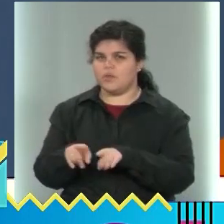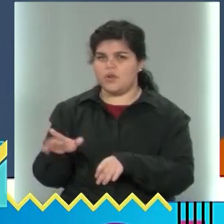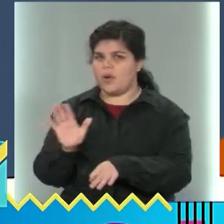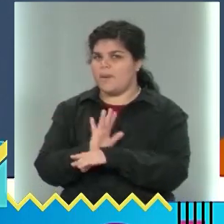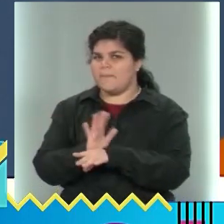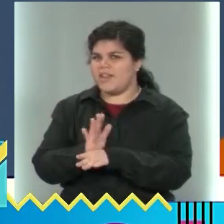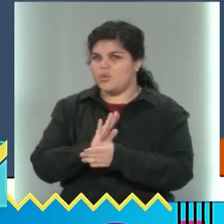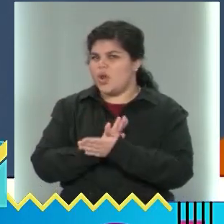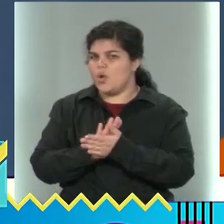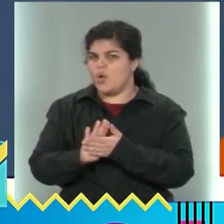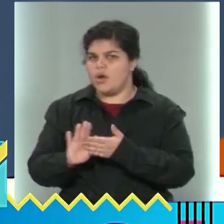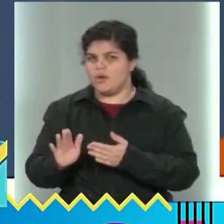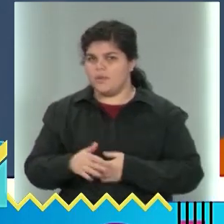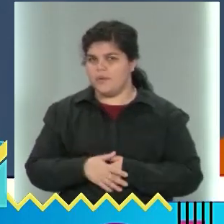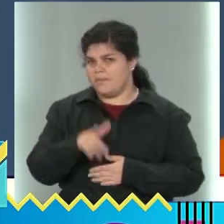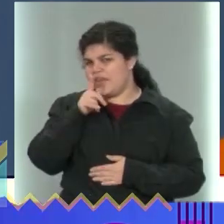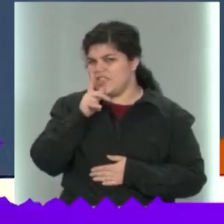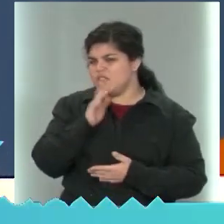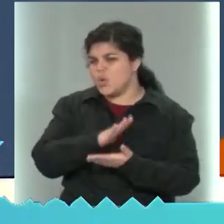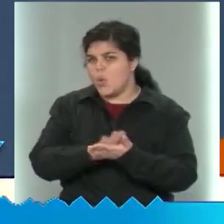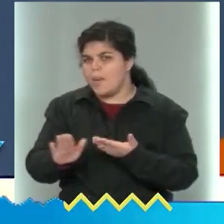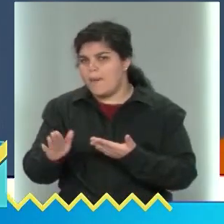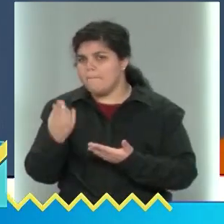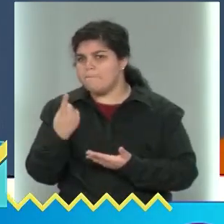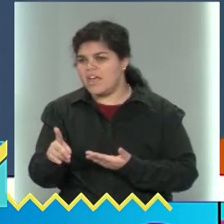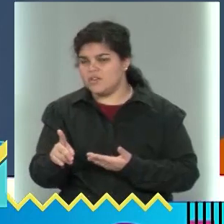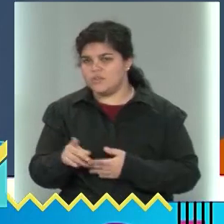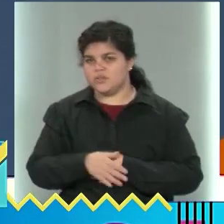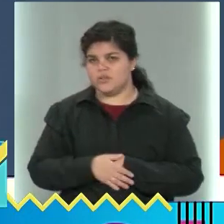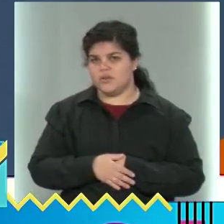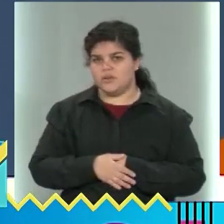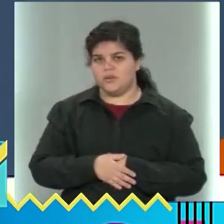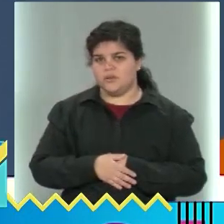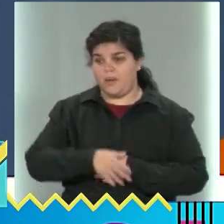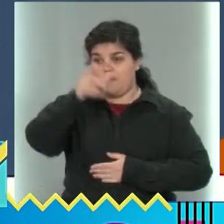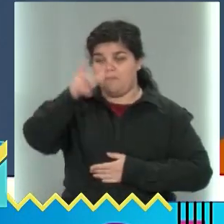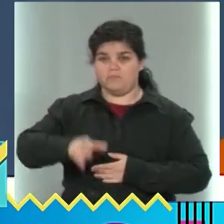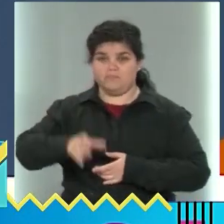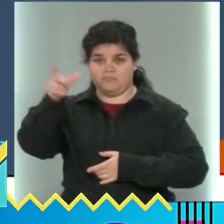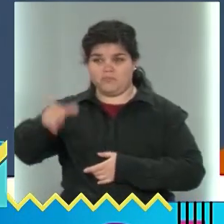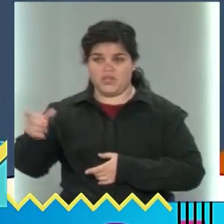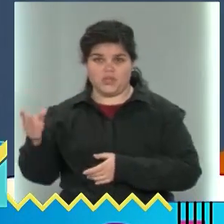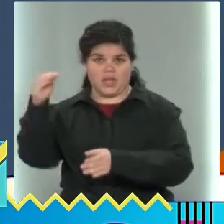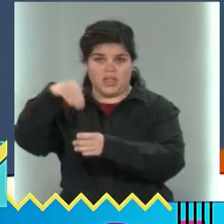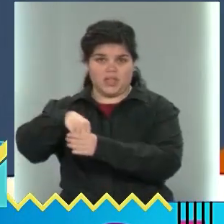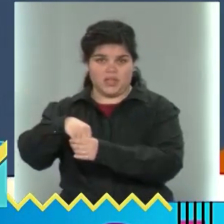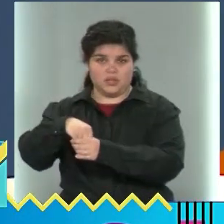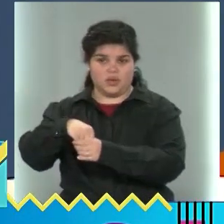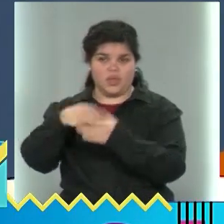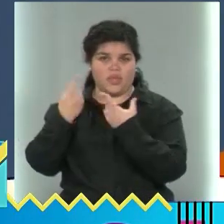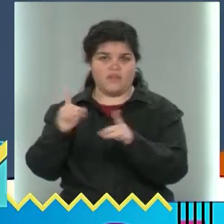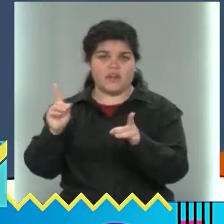nueva, aparentemente nueva, pero los protagonistas son distintos, pero lo esencial es lo